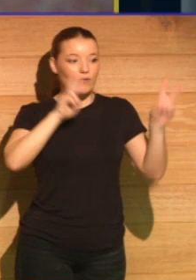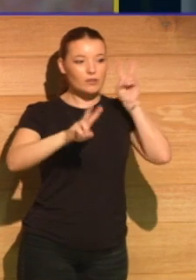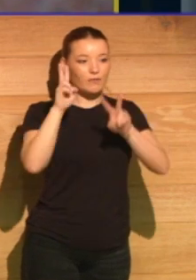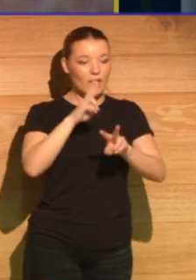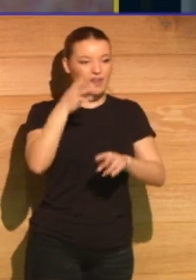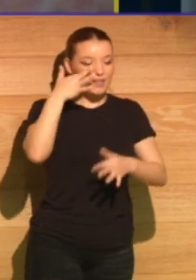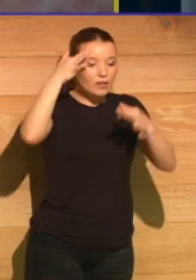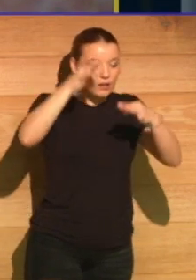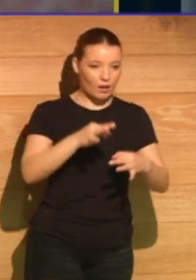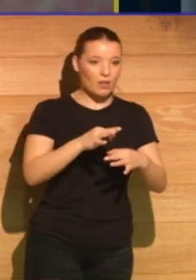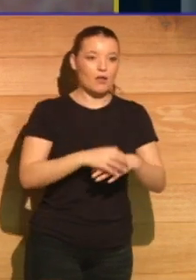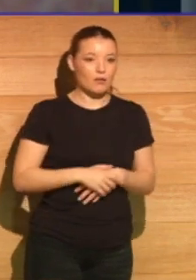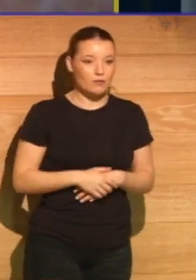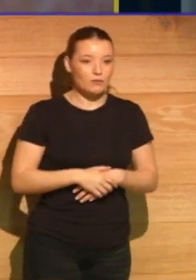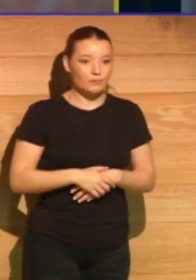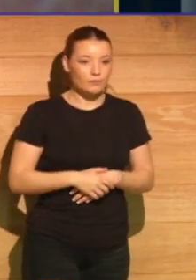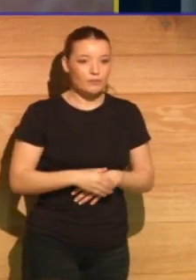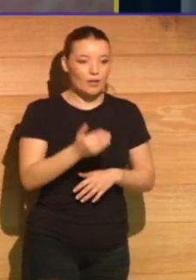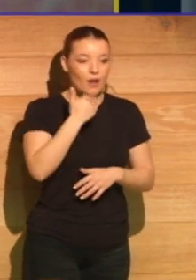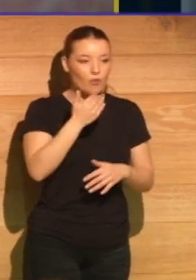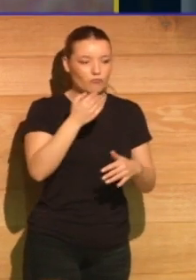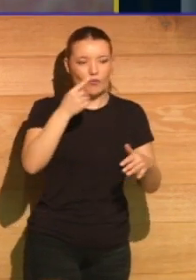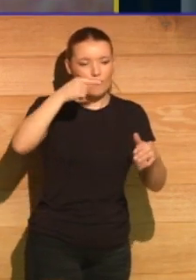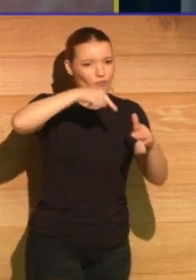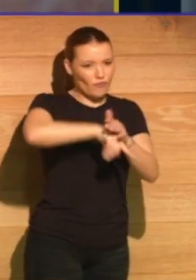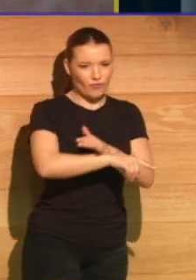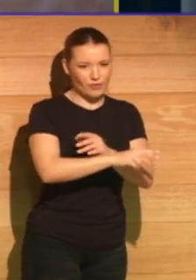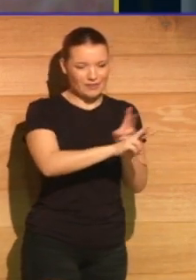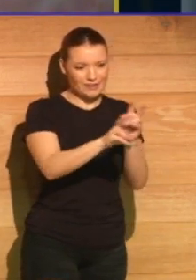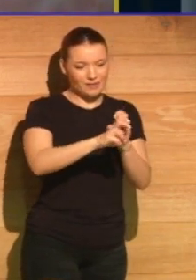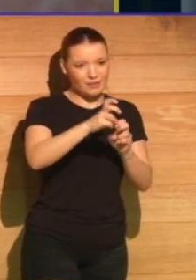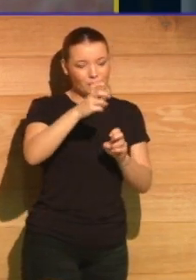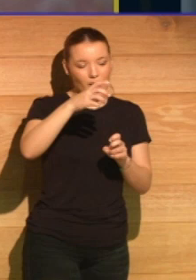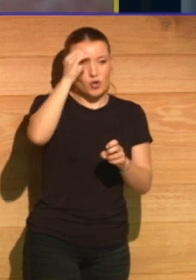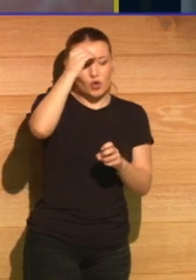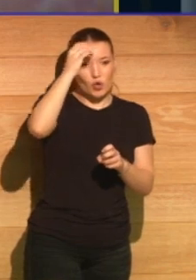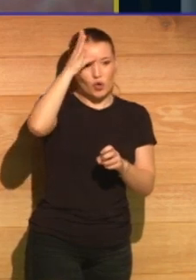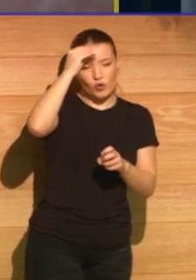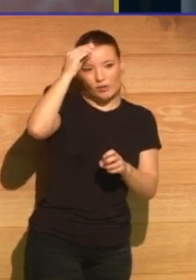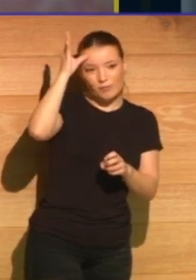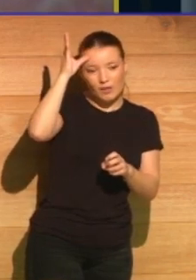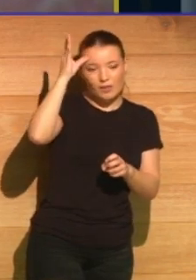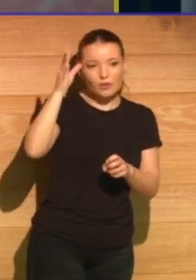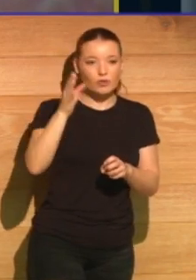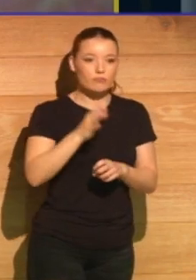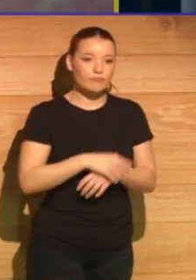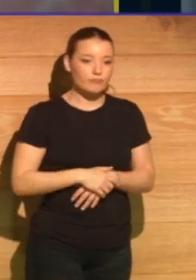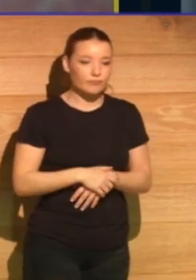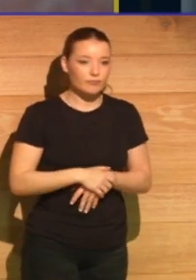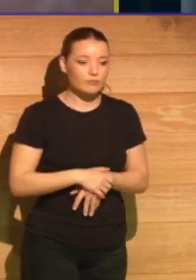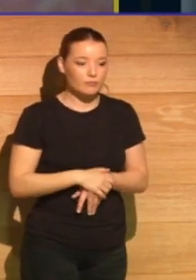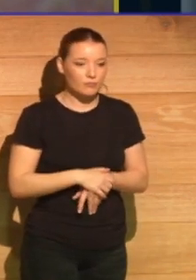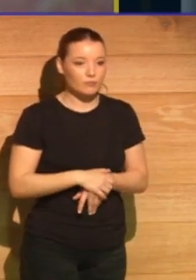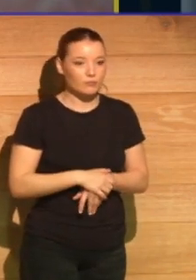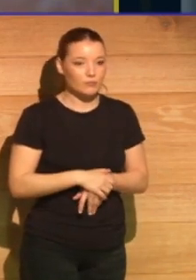un corte muy profundo, ¿no? en el saber y bueno, que probablemente tarden varias